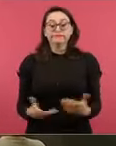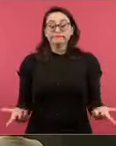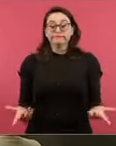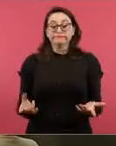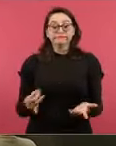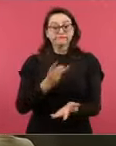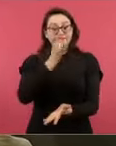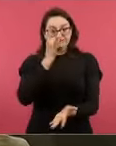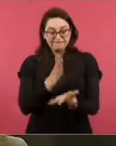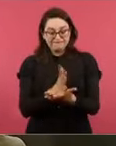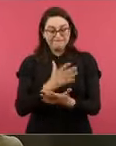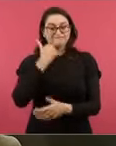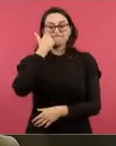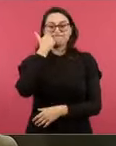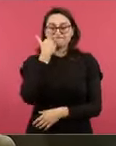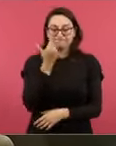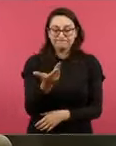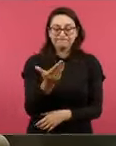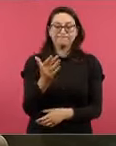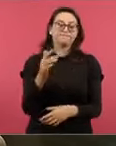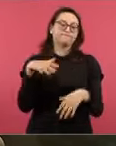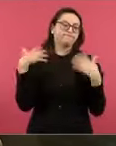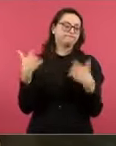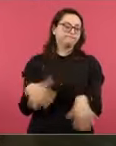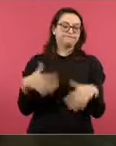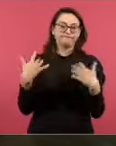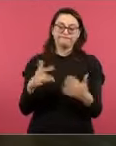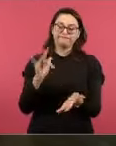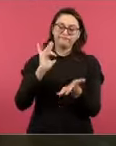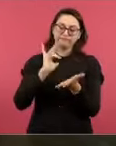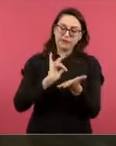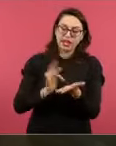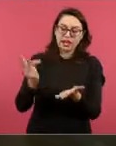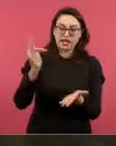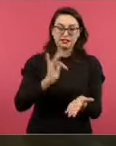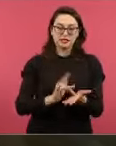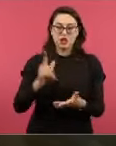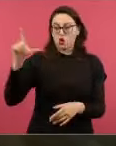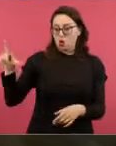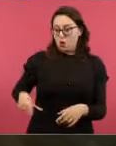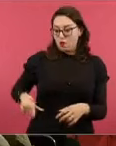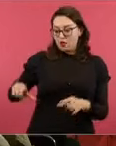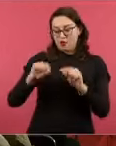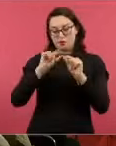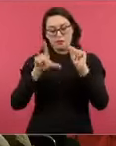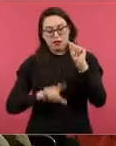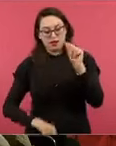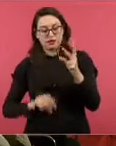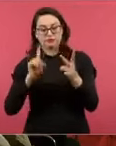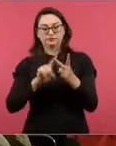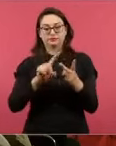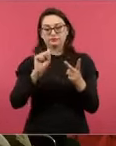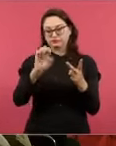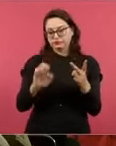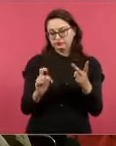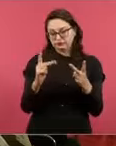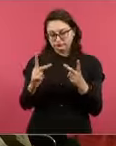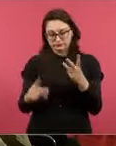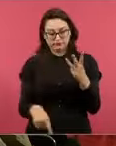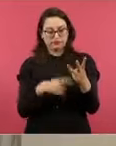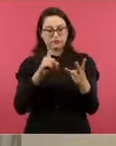quiero agradecer al Gobierno de México, a la Secretaría de Educación Pública, a la Dirección General de